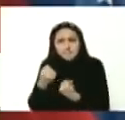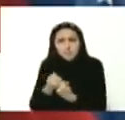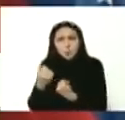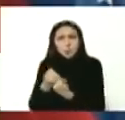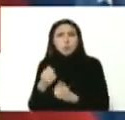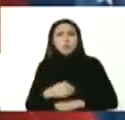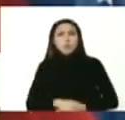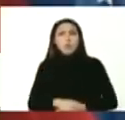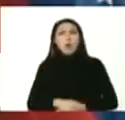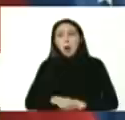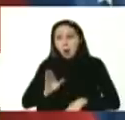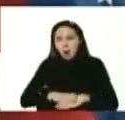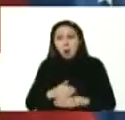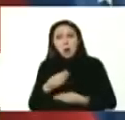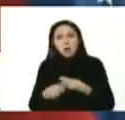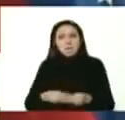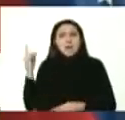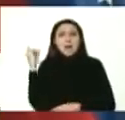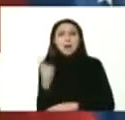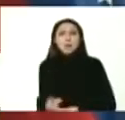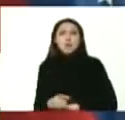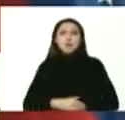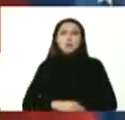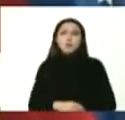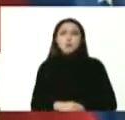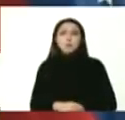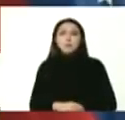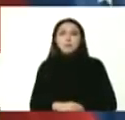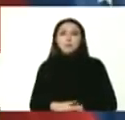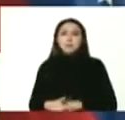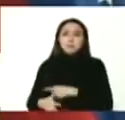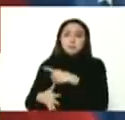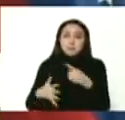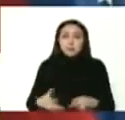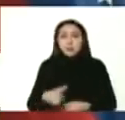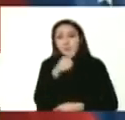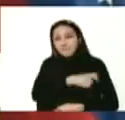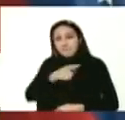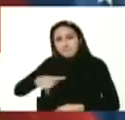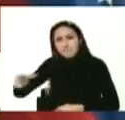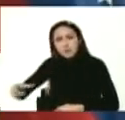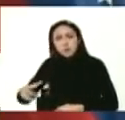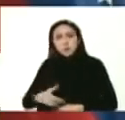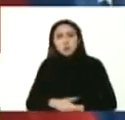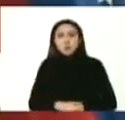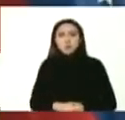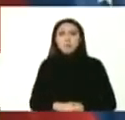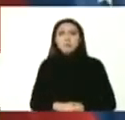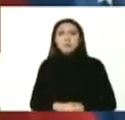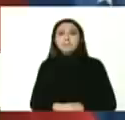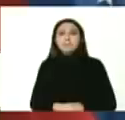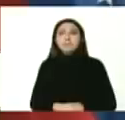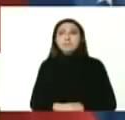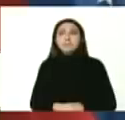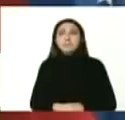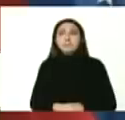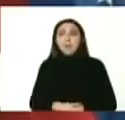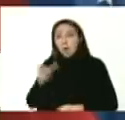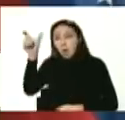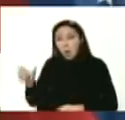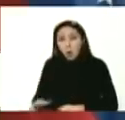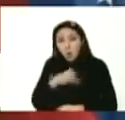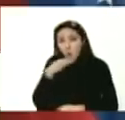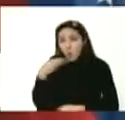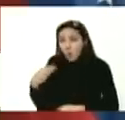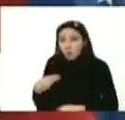avalan la acusación. ¿Acaso seis personas que llevan a una joven a